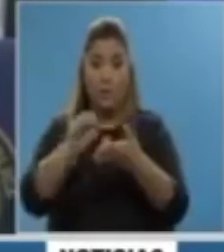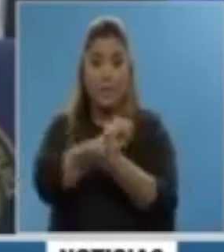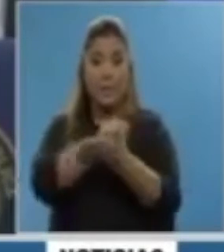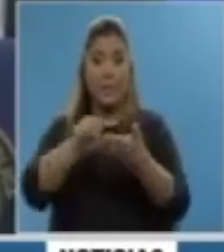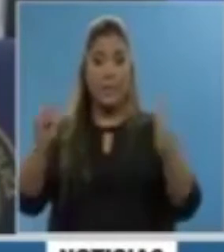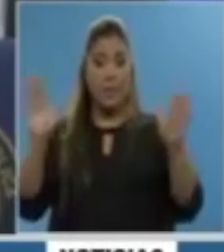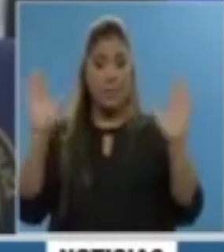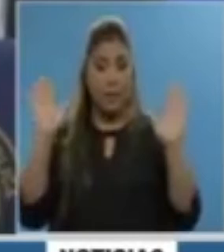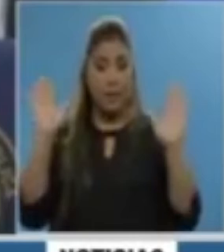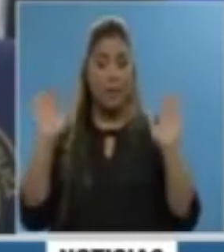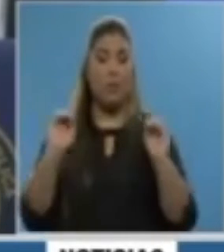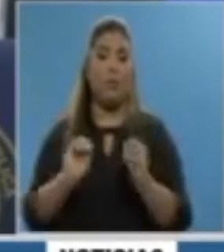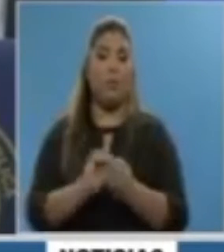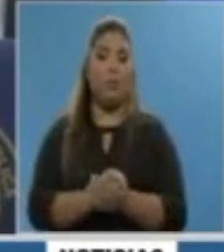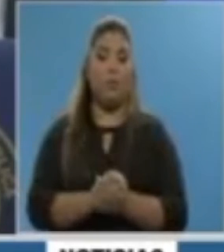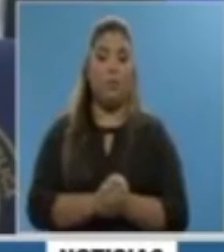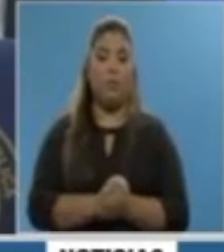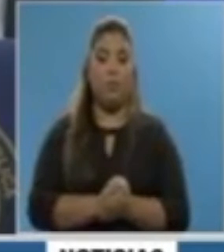San Miguelito, y